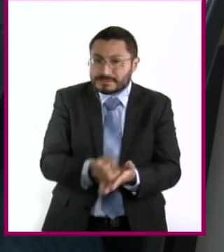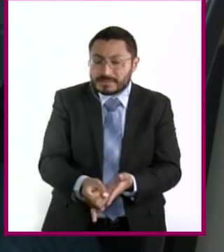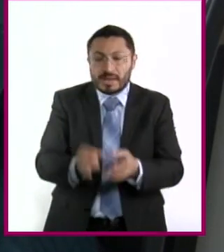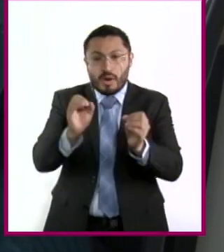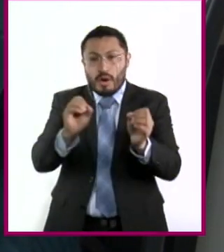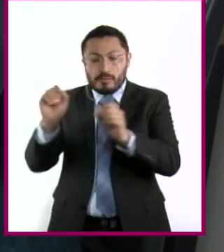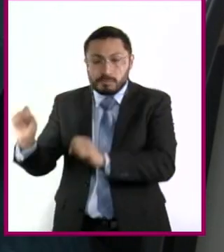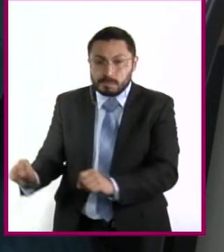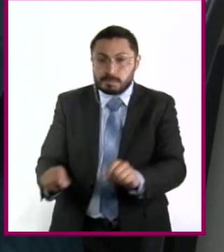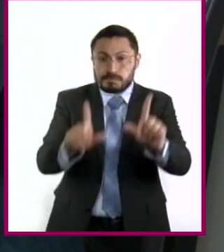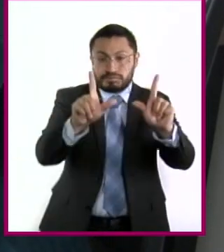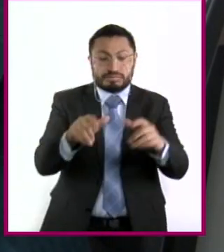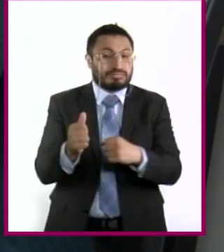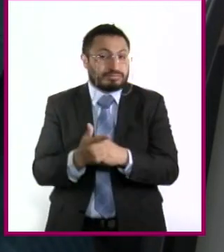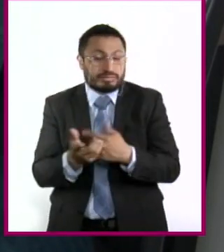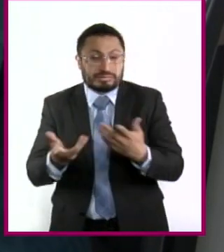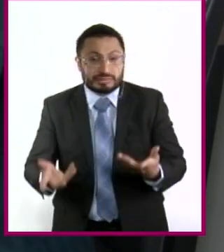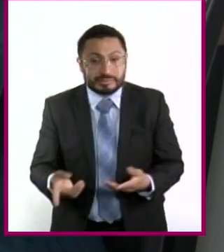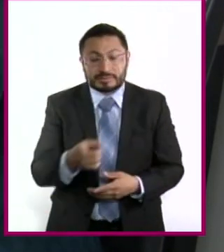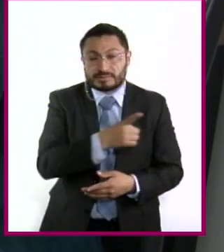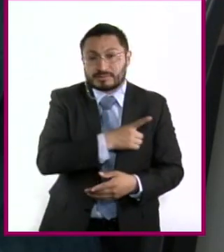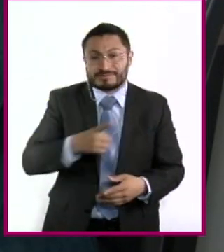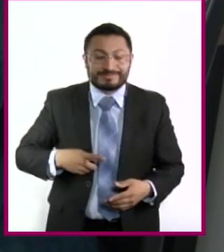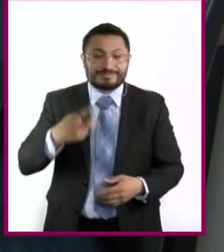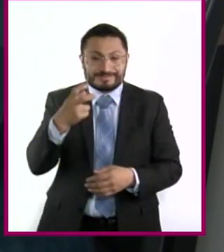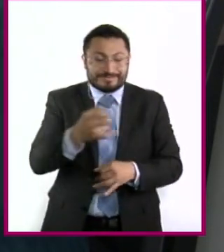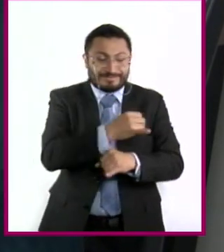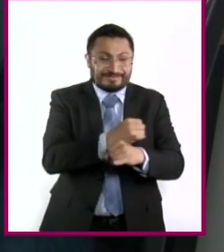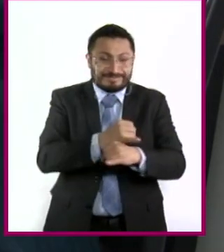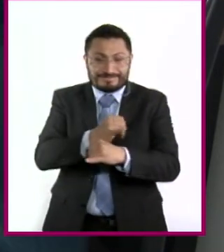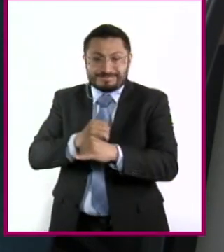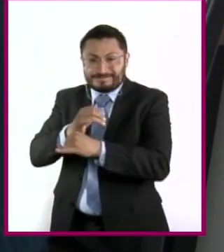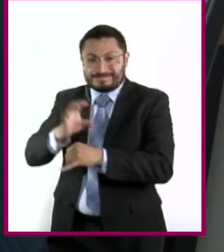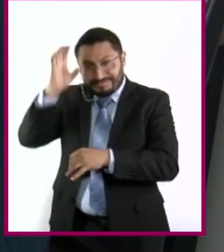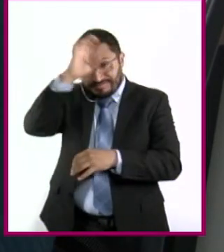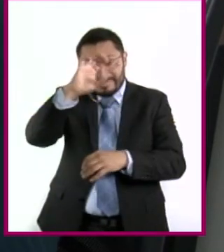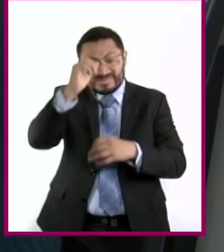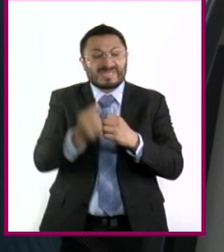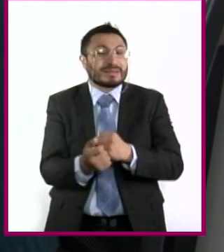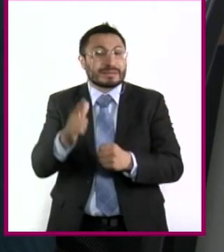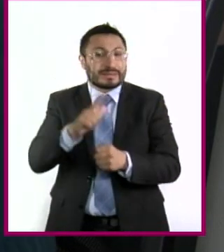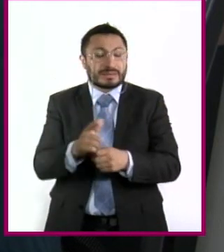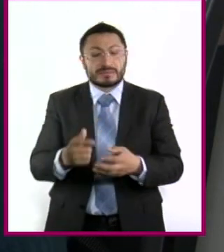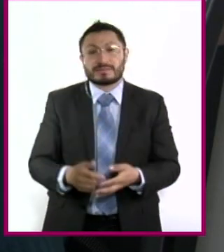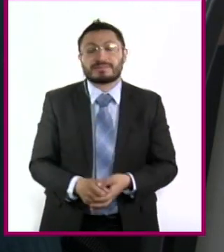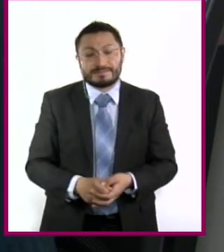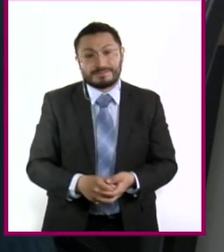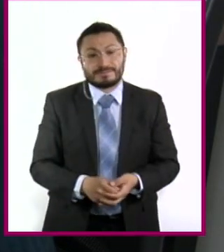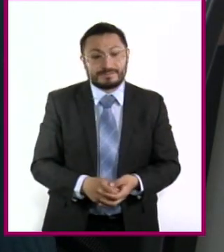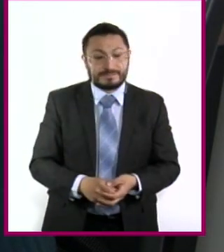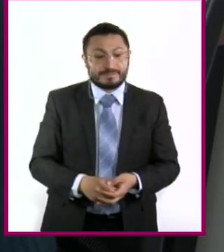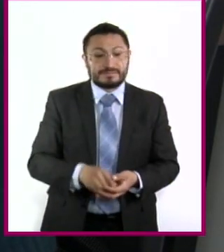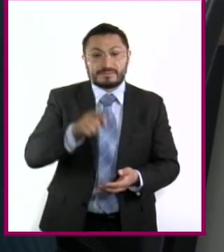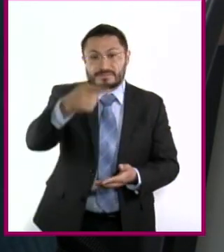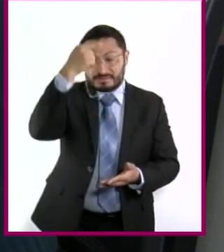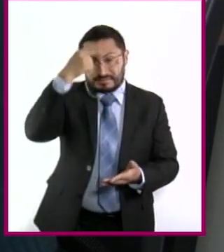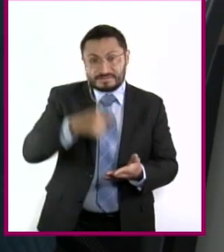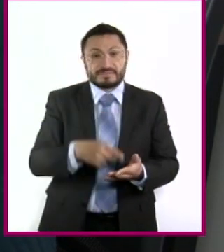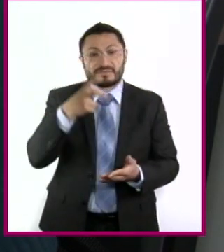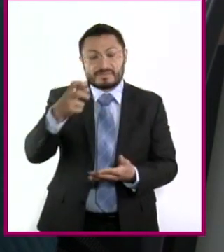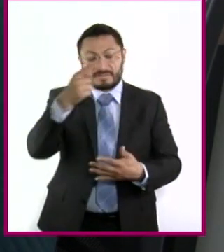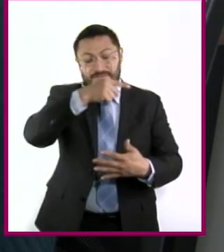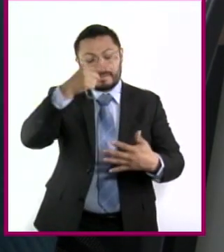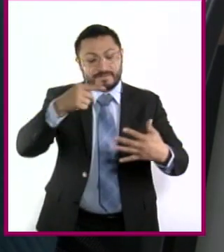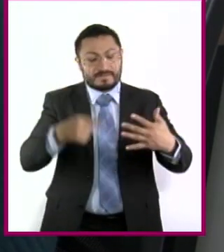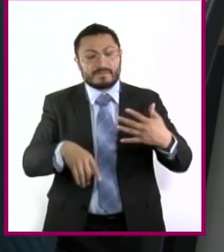publicar cualquier cosa. Después de todo, es lo que hacemos los científicos sociales. ¿No les parece que tal vez esos factores que menciona el Coneval